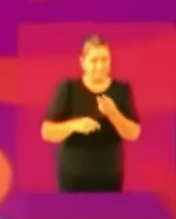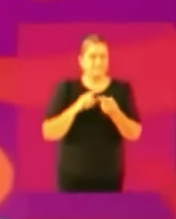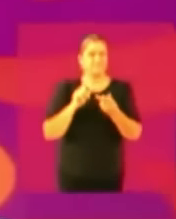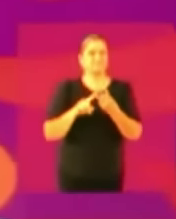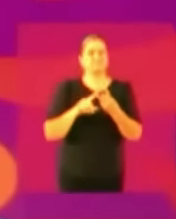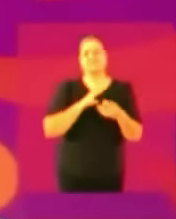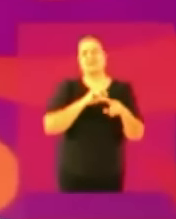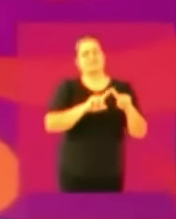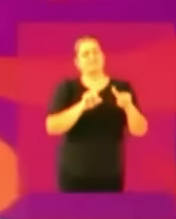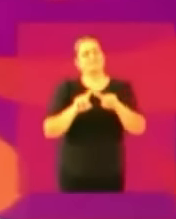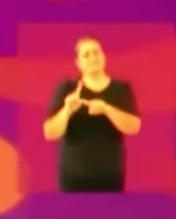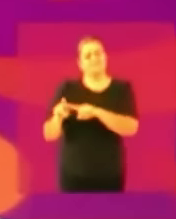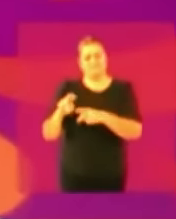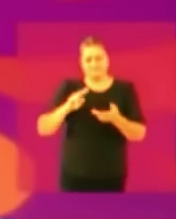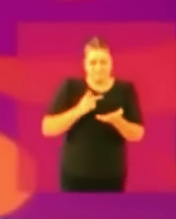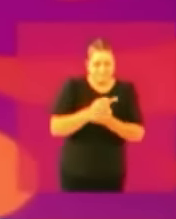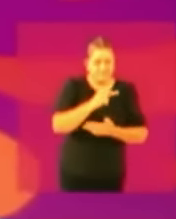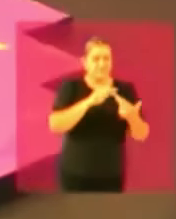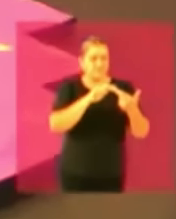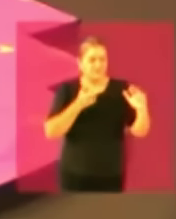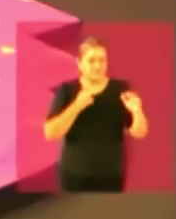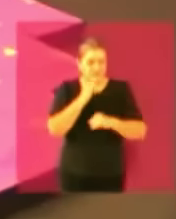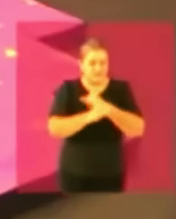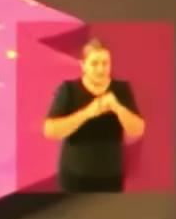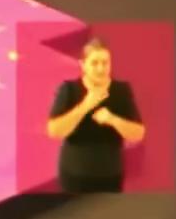acuerdo a la evaluación que hice, empató con Álvarez Maynes.